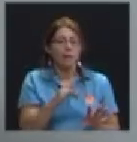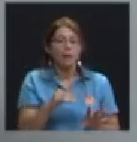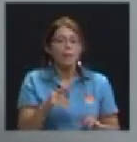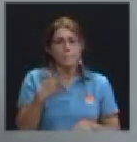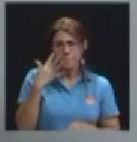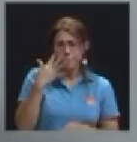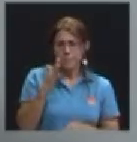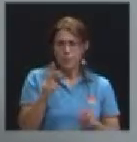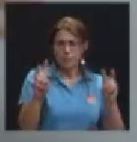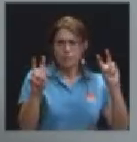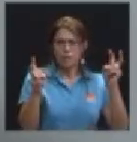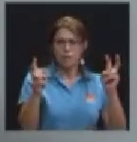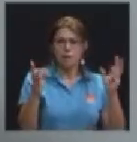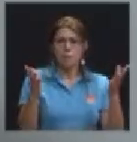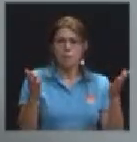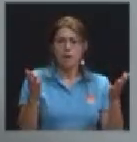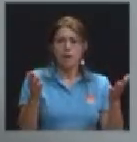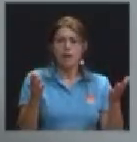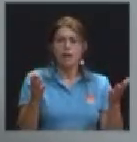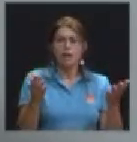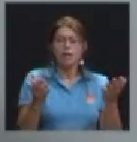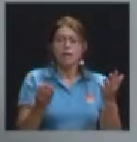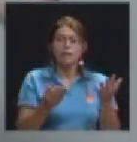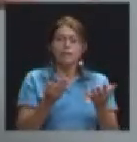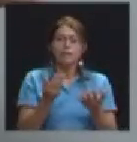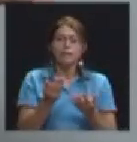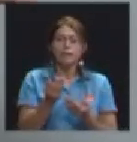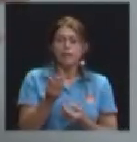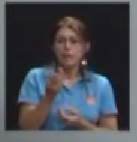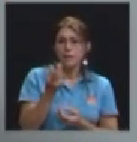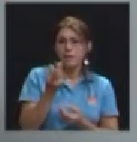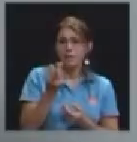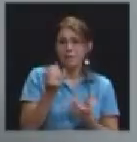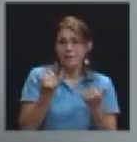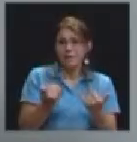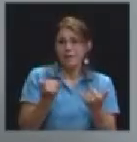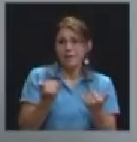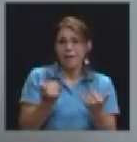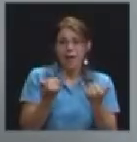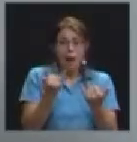Parece que el tema de la concentración del ingreso es una leyenda urbana.